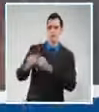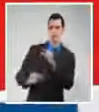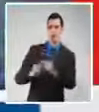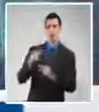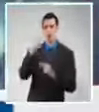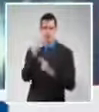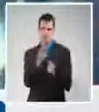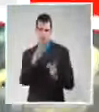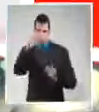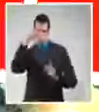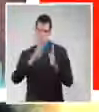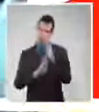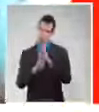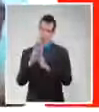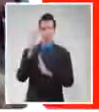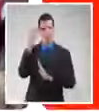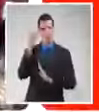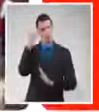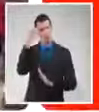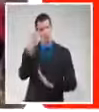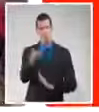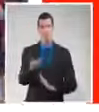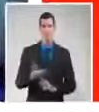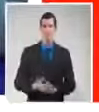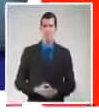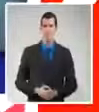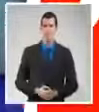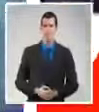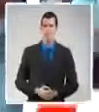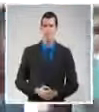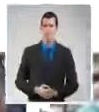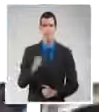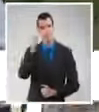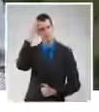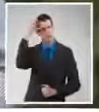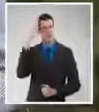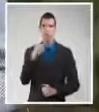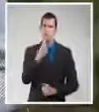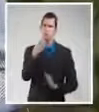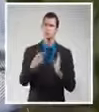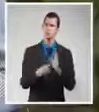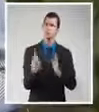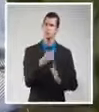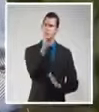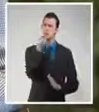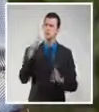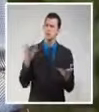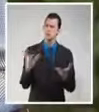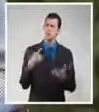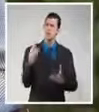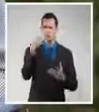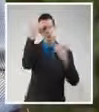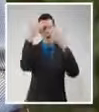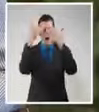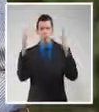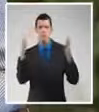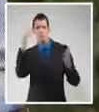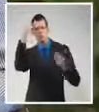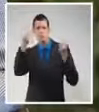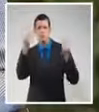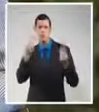nación volcada al futuro. Y somos una revolución abierta al diálogo, al debate, al perfeccionamiento de la